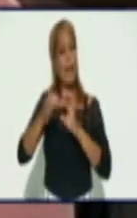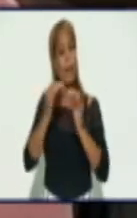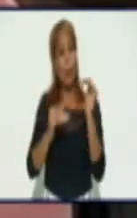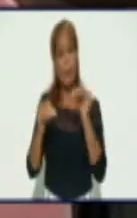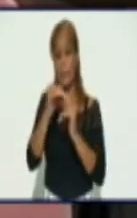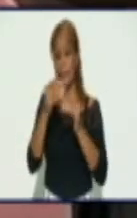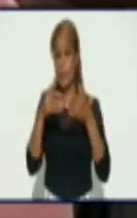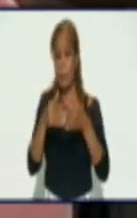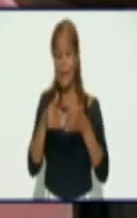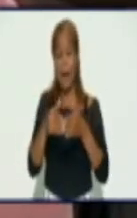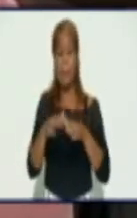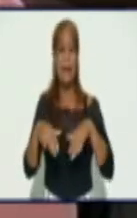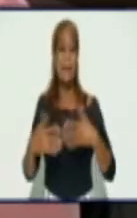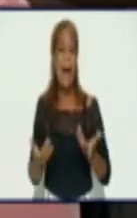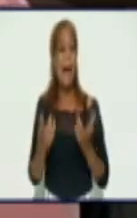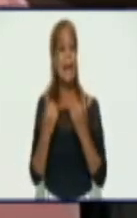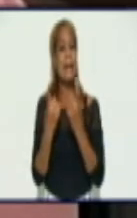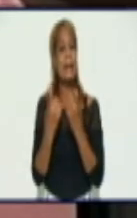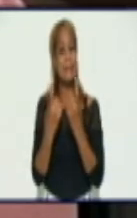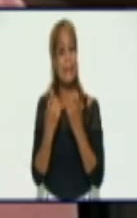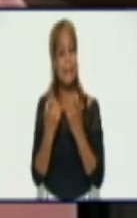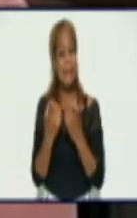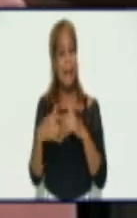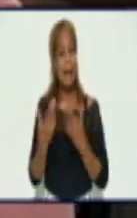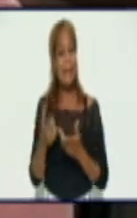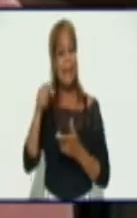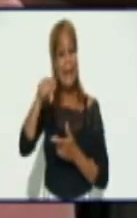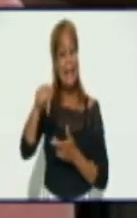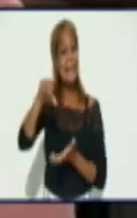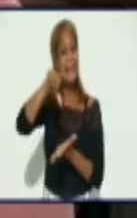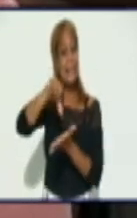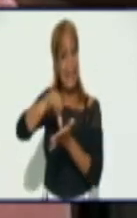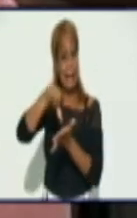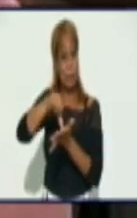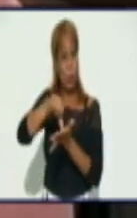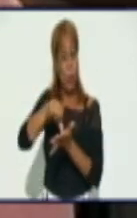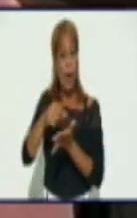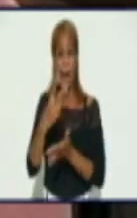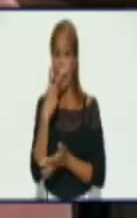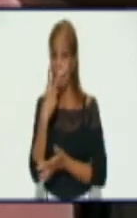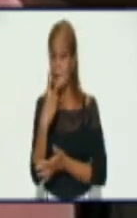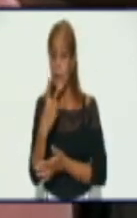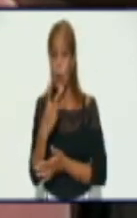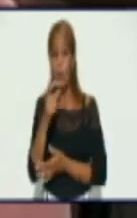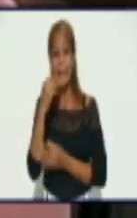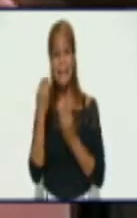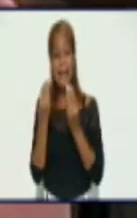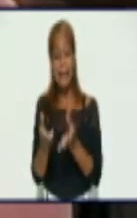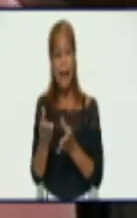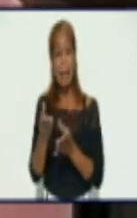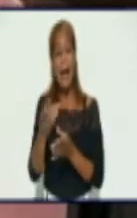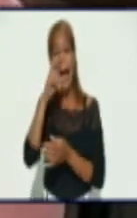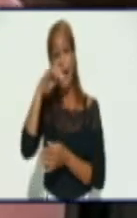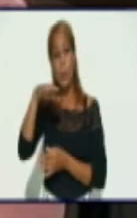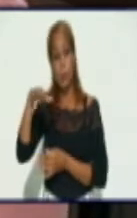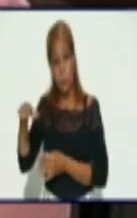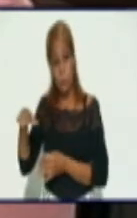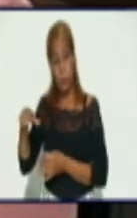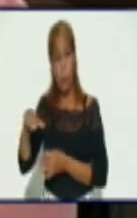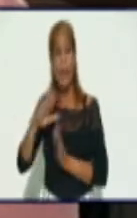la necesidad de que ese centro que se hacía de manera, esa atención que se hacía de manera regionalizada, hoy